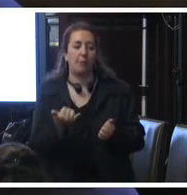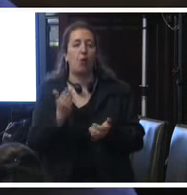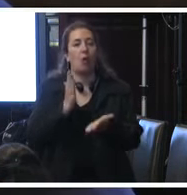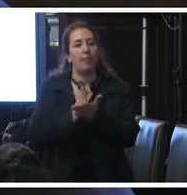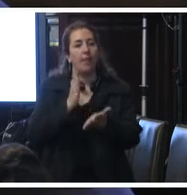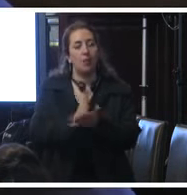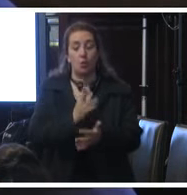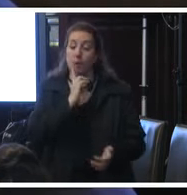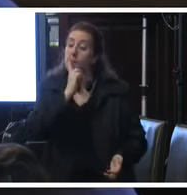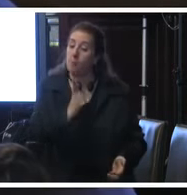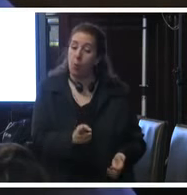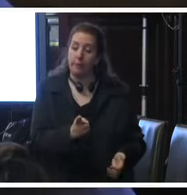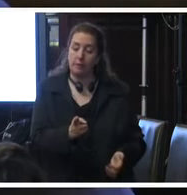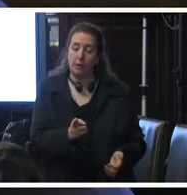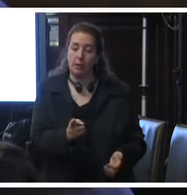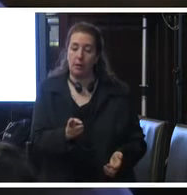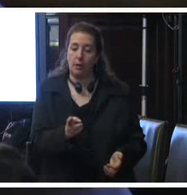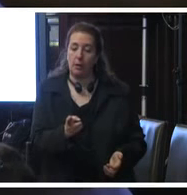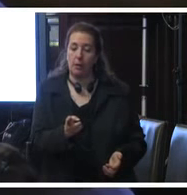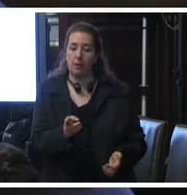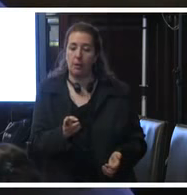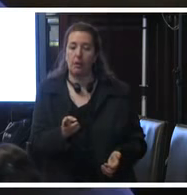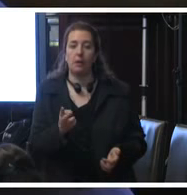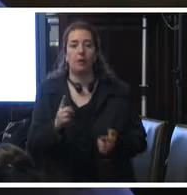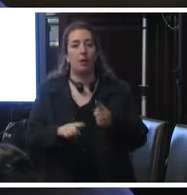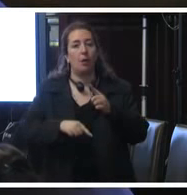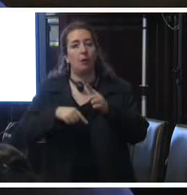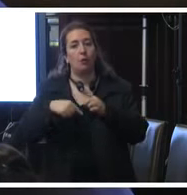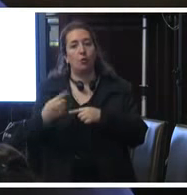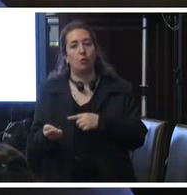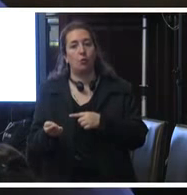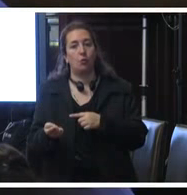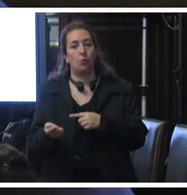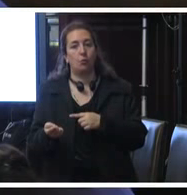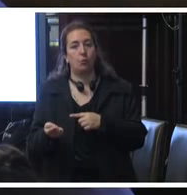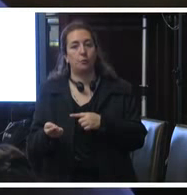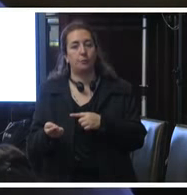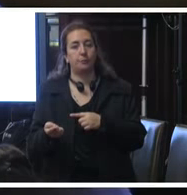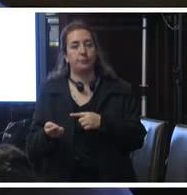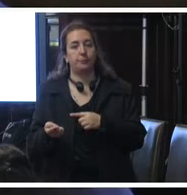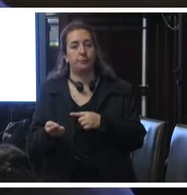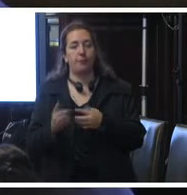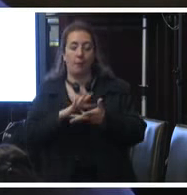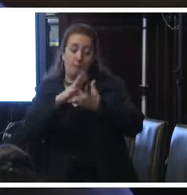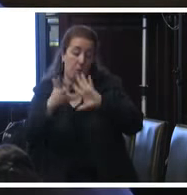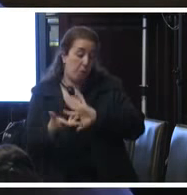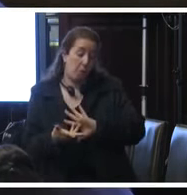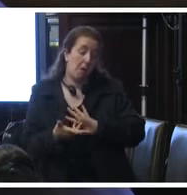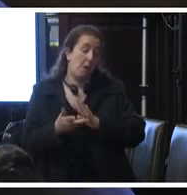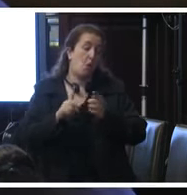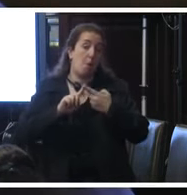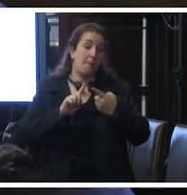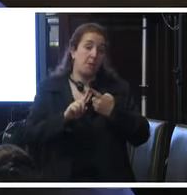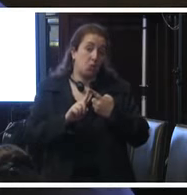have used the resources such as the right for rectification and response or mechanisms of this